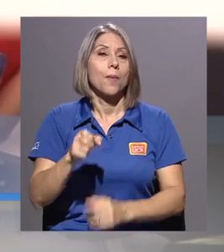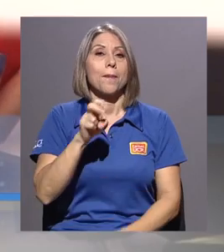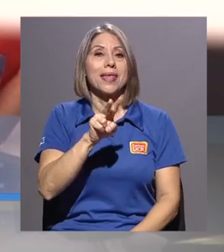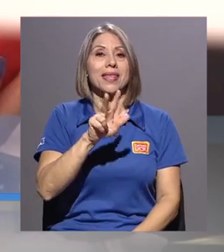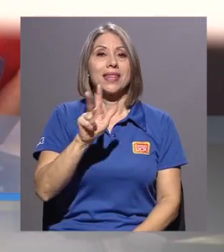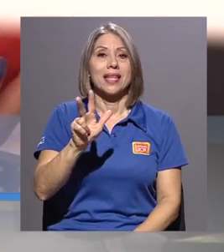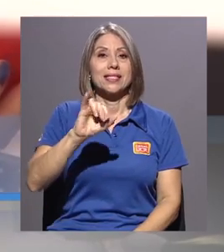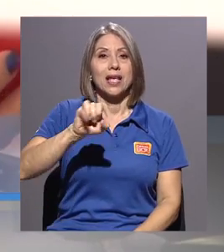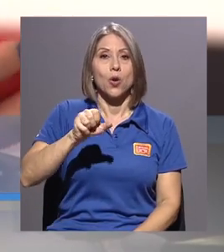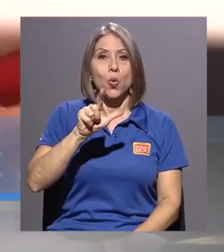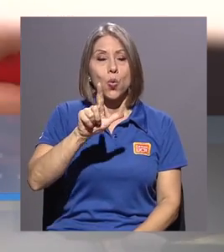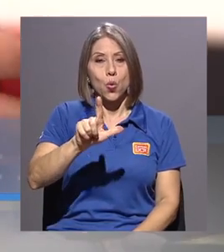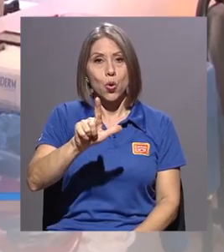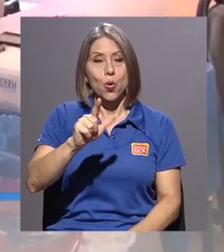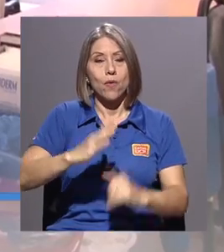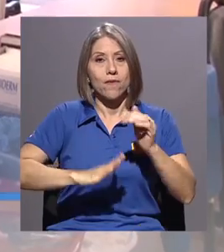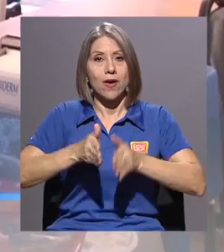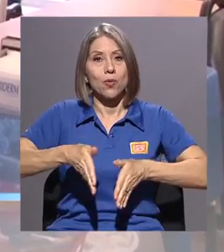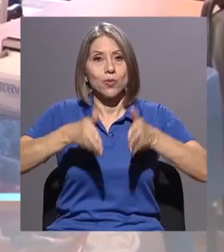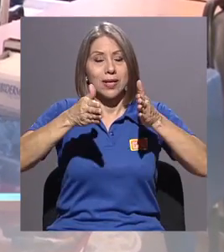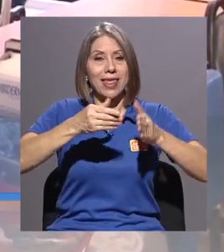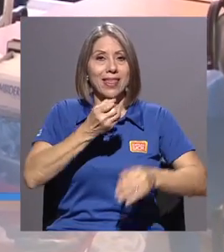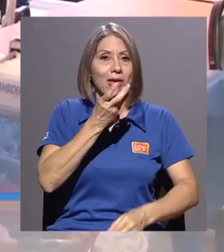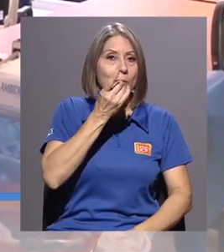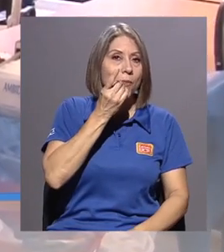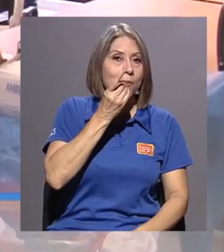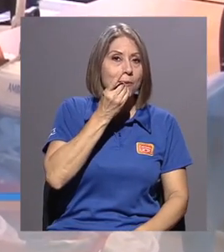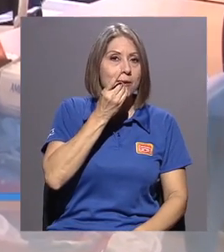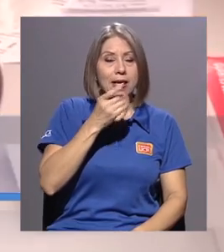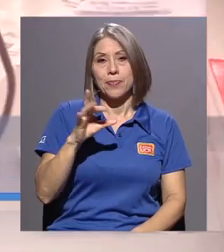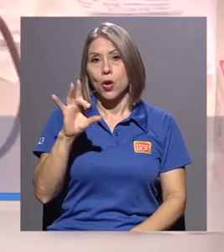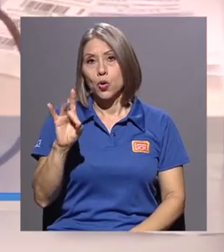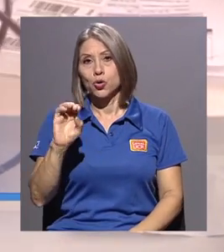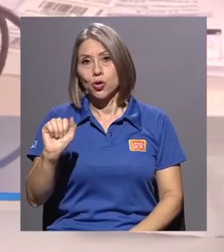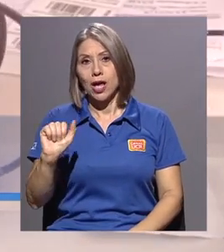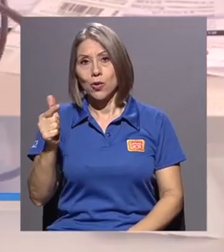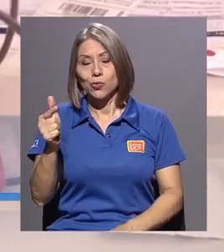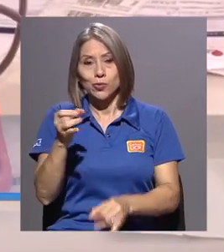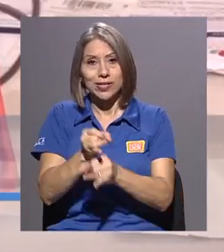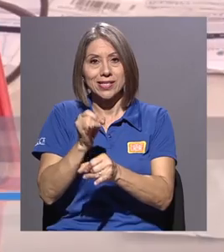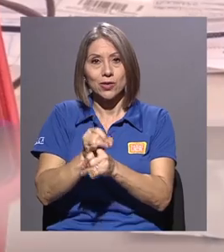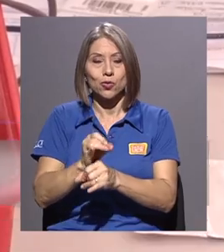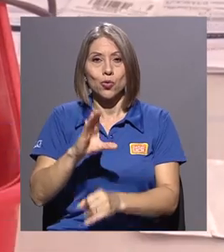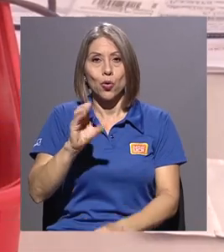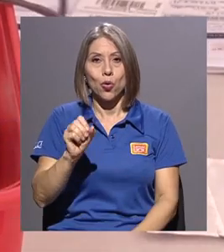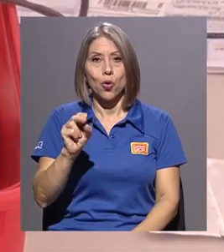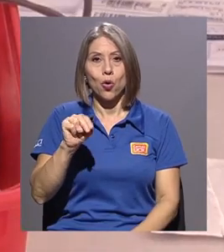en la Facultad de Odontología y el 8 de agosto en el Instituto Confucio.